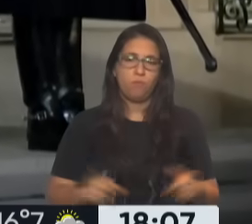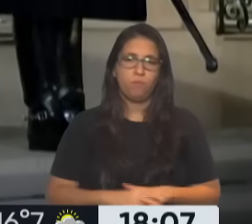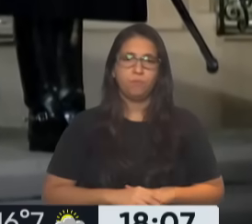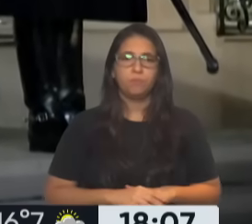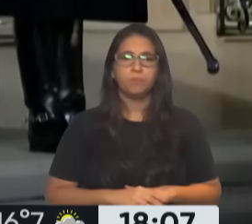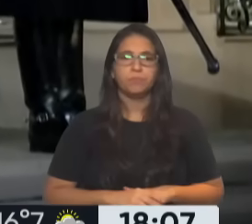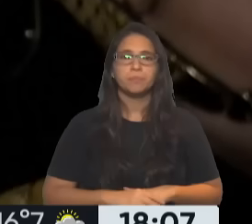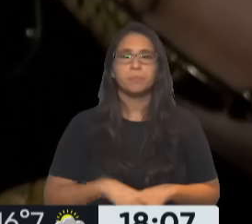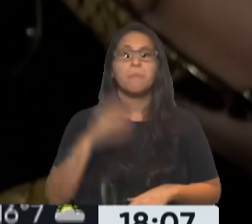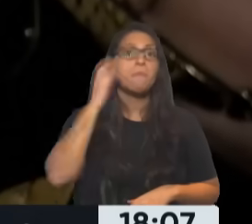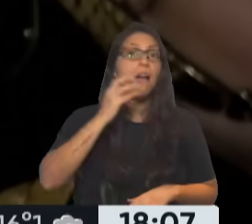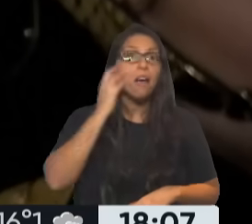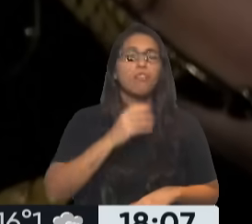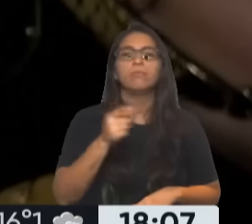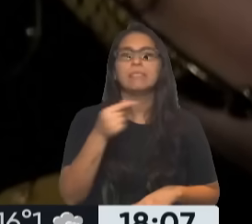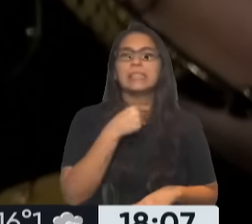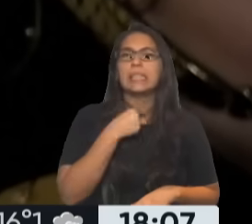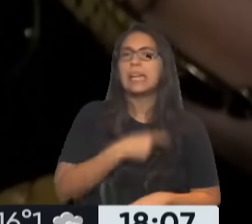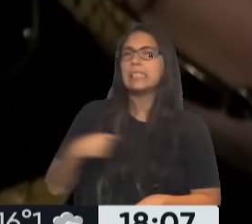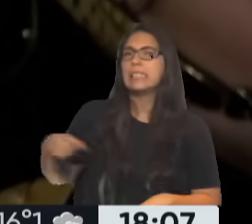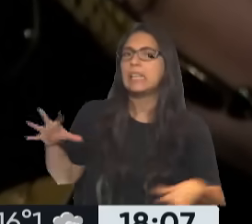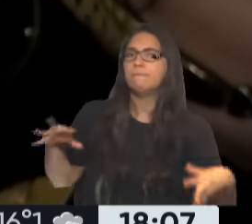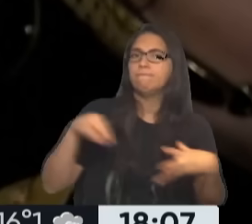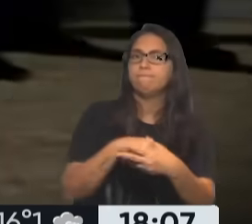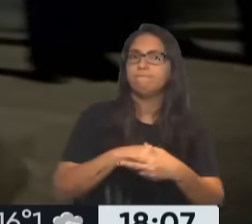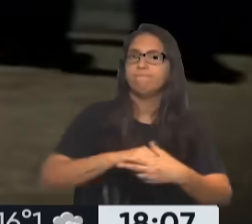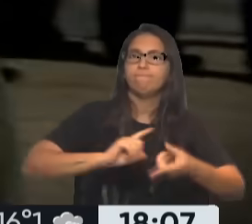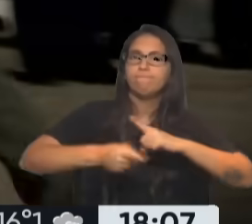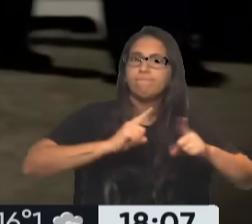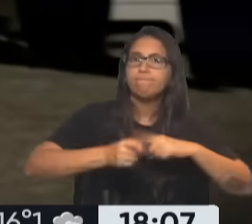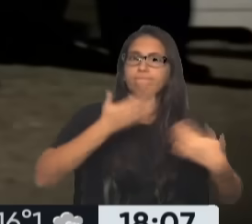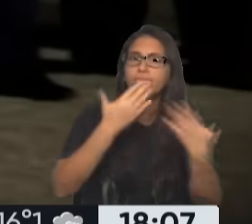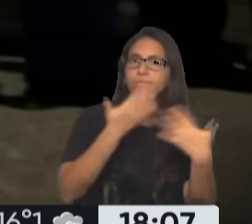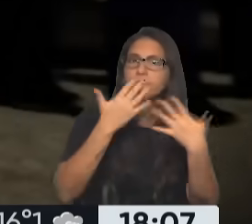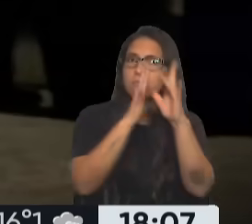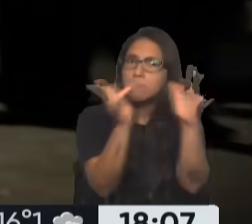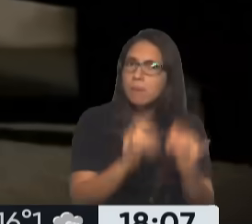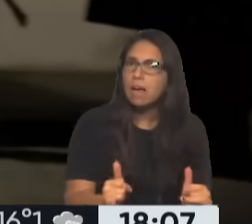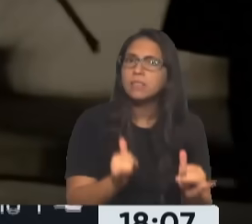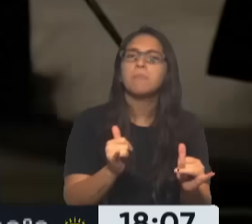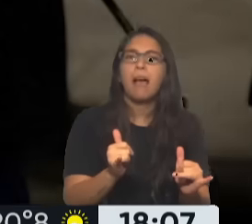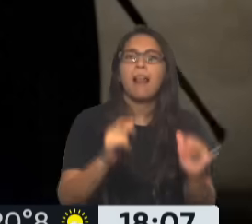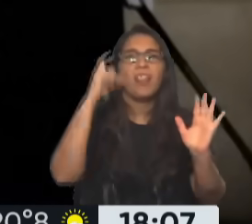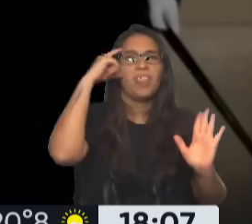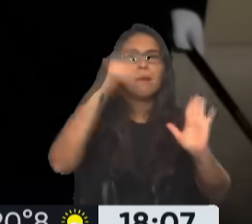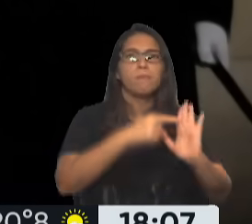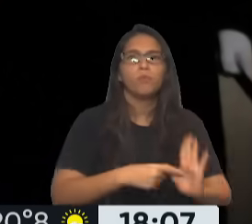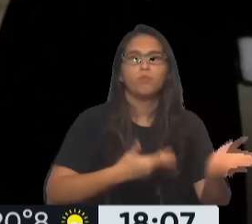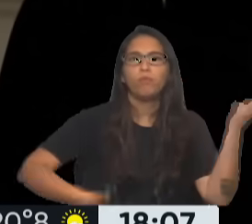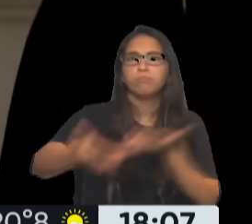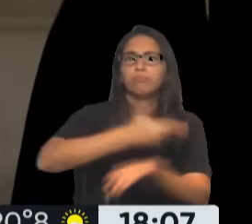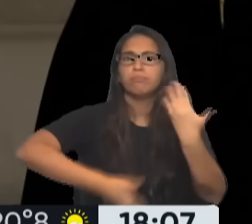Macron espera también que China se involucre en las conversaciones de paz que tendrán lugar en Suiza para discutir un plan de 10 puntos que el presidente